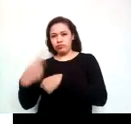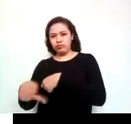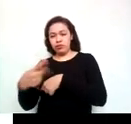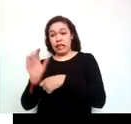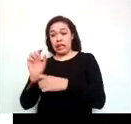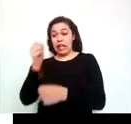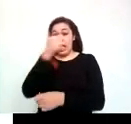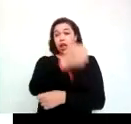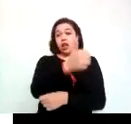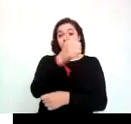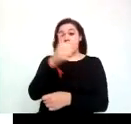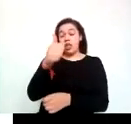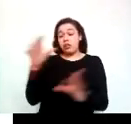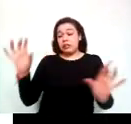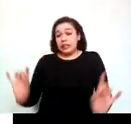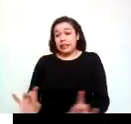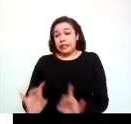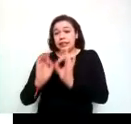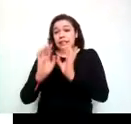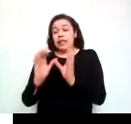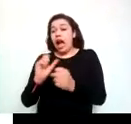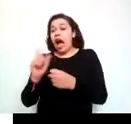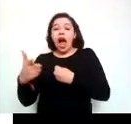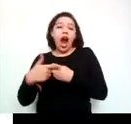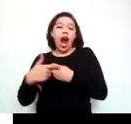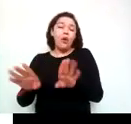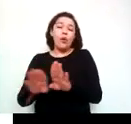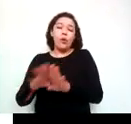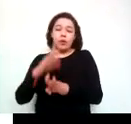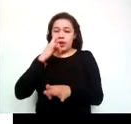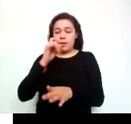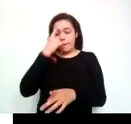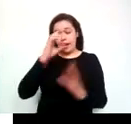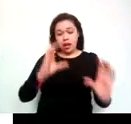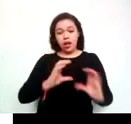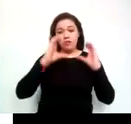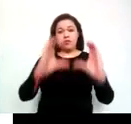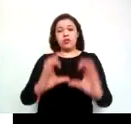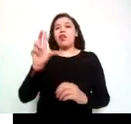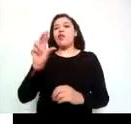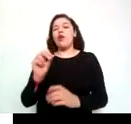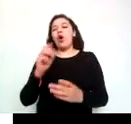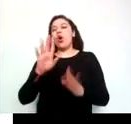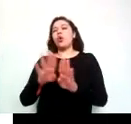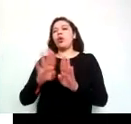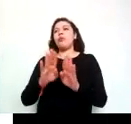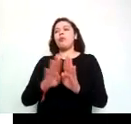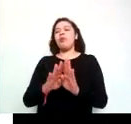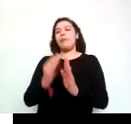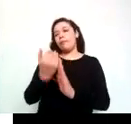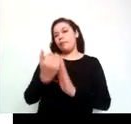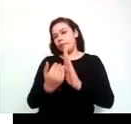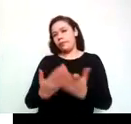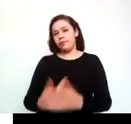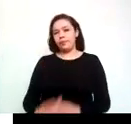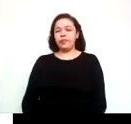alguna situación que no vaya acorde con cuidar a los trabajadores y la forma en la que se desempeña. Vamos a hablar por